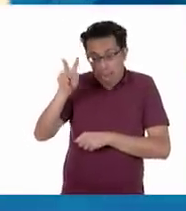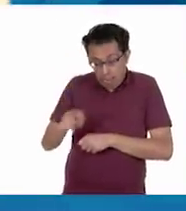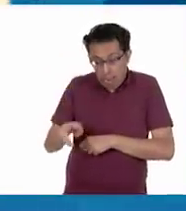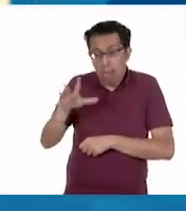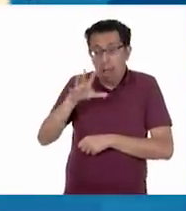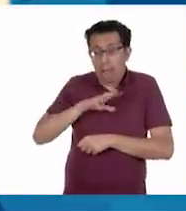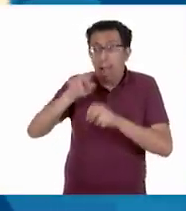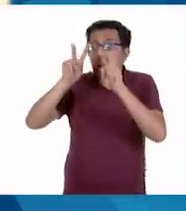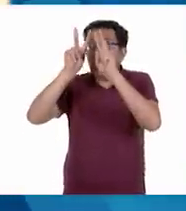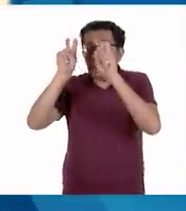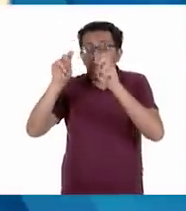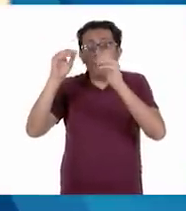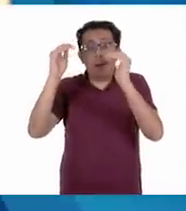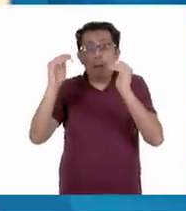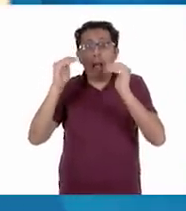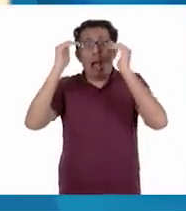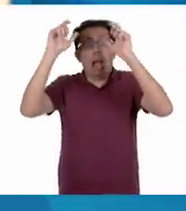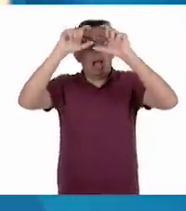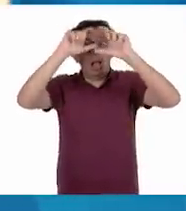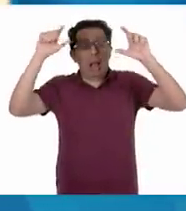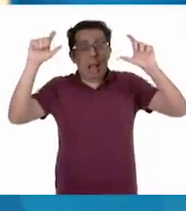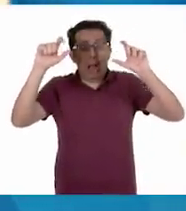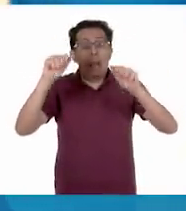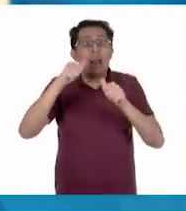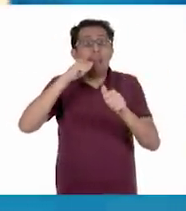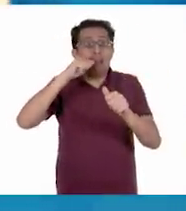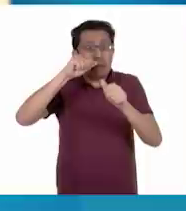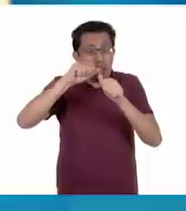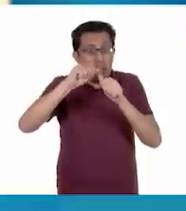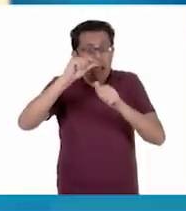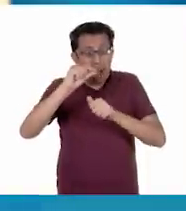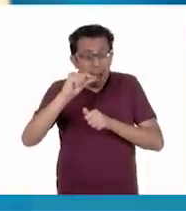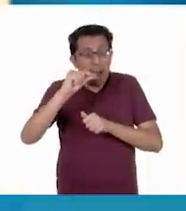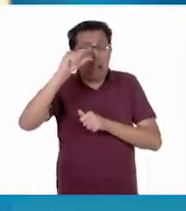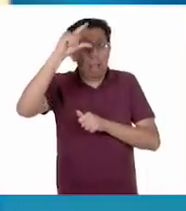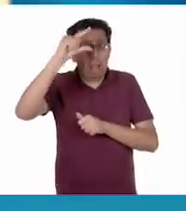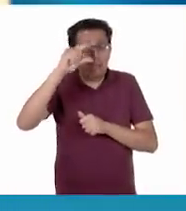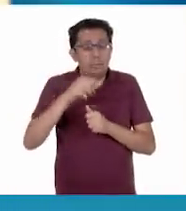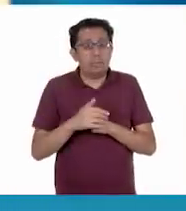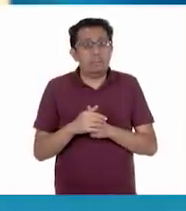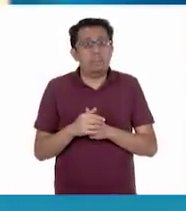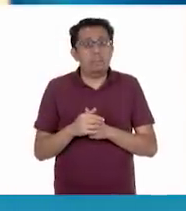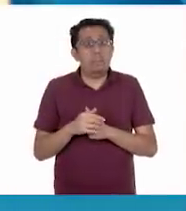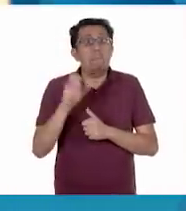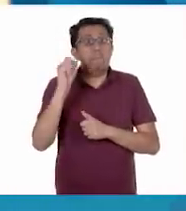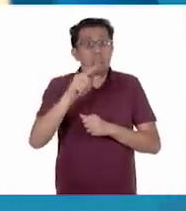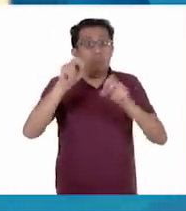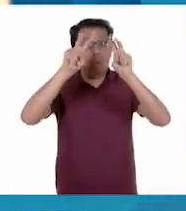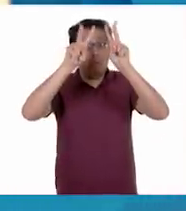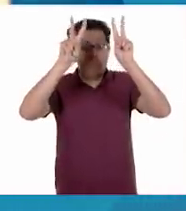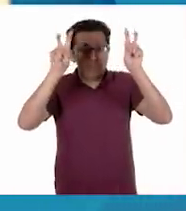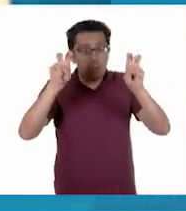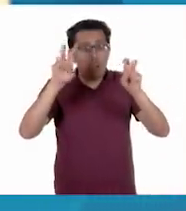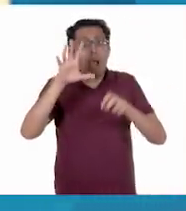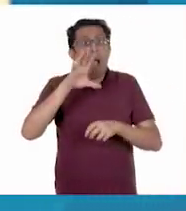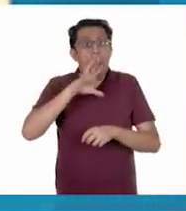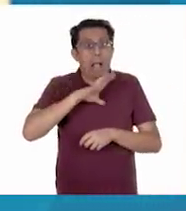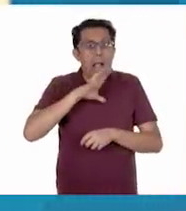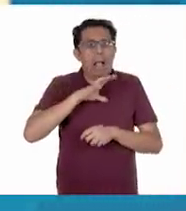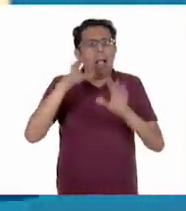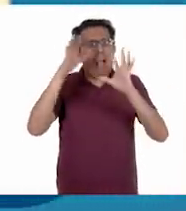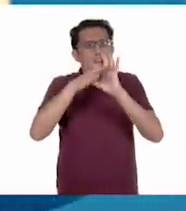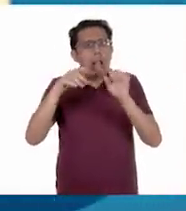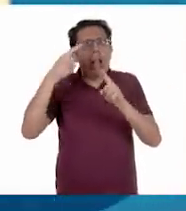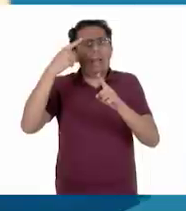título escrito en la parte de arriba y con letras más grandes que el resto del texto. Y en el título se dice a quién se